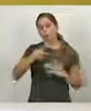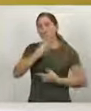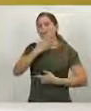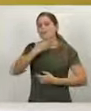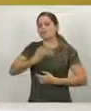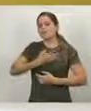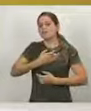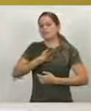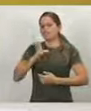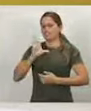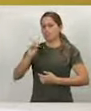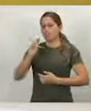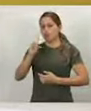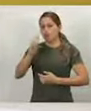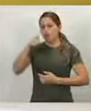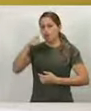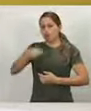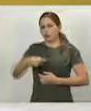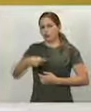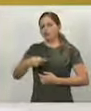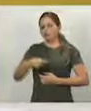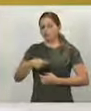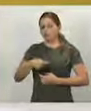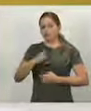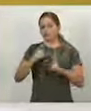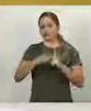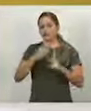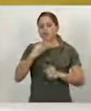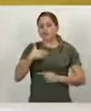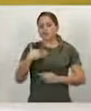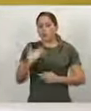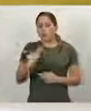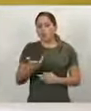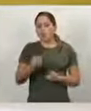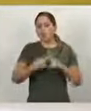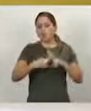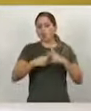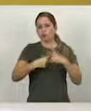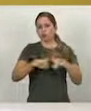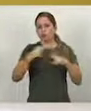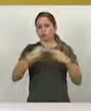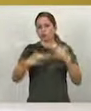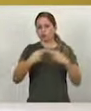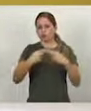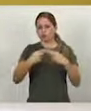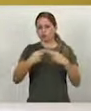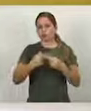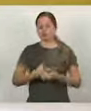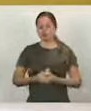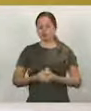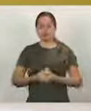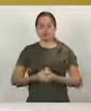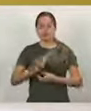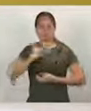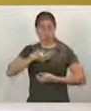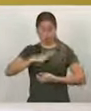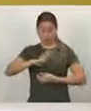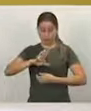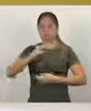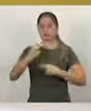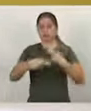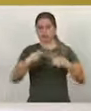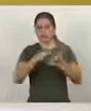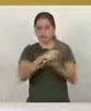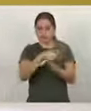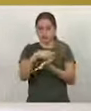Fidel denunció en el juicio y cómo los iba a resolver. Con calma, realicen las